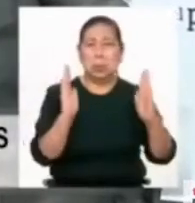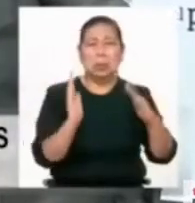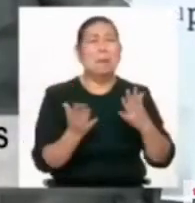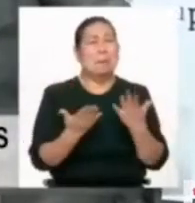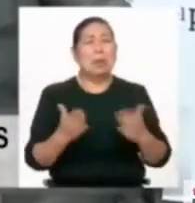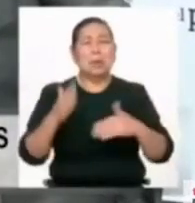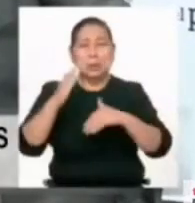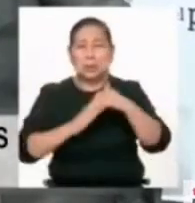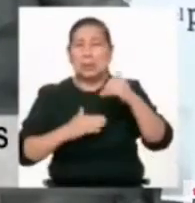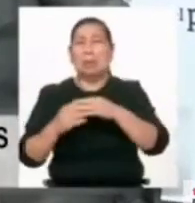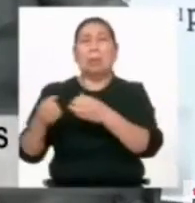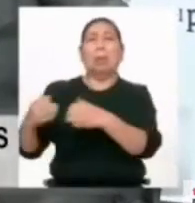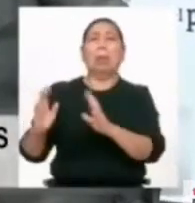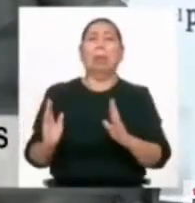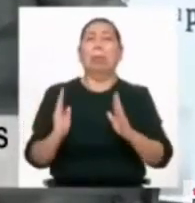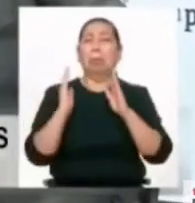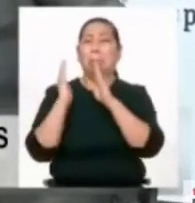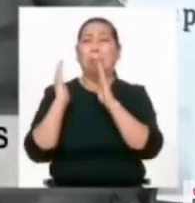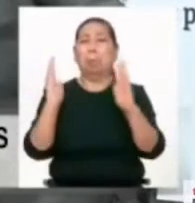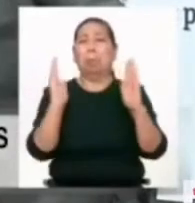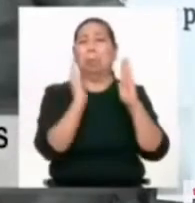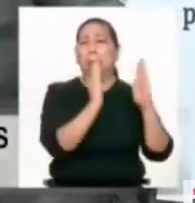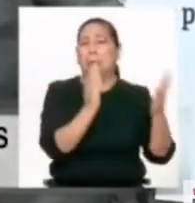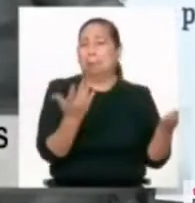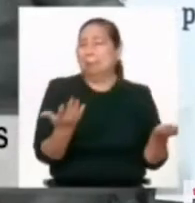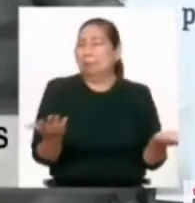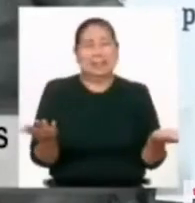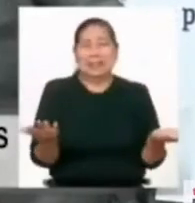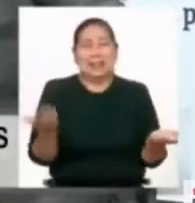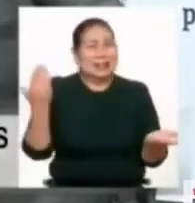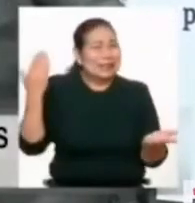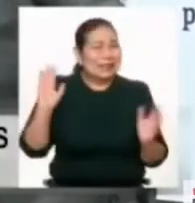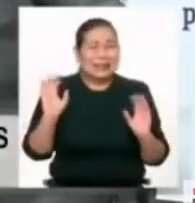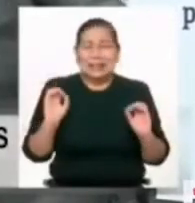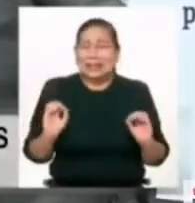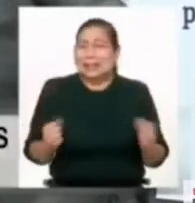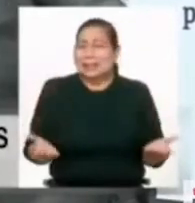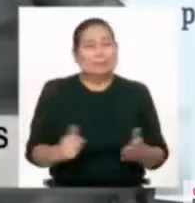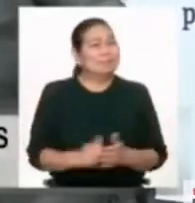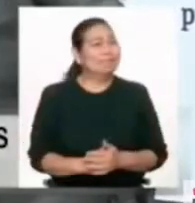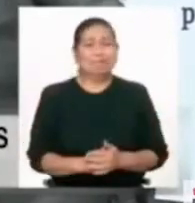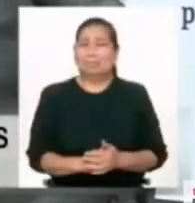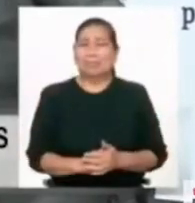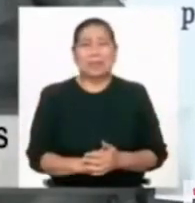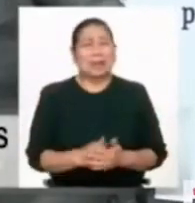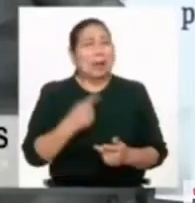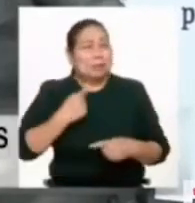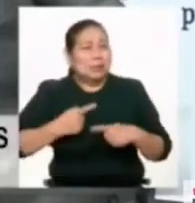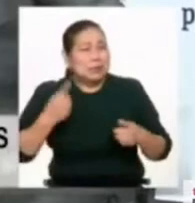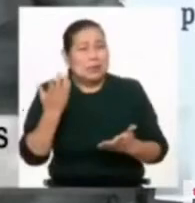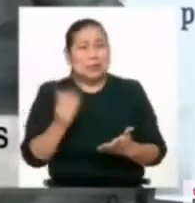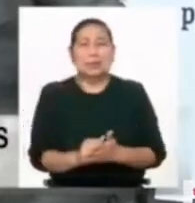de material de construcción abandonada. Es decir, parece que en el pasado hemos tenido